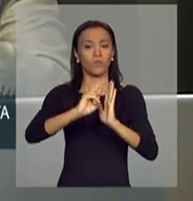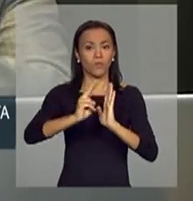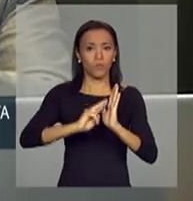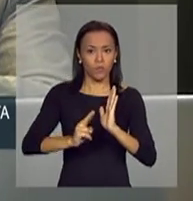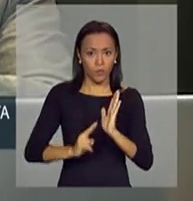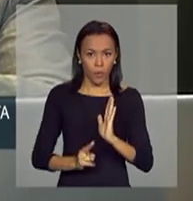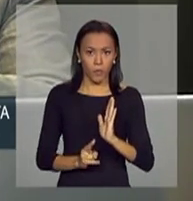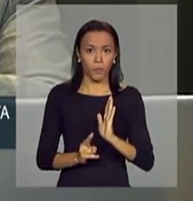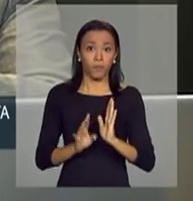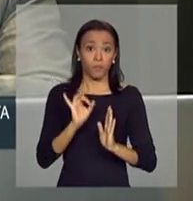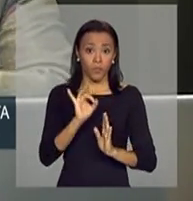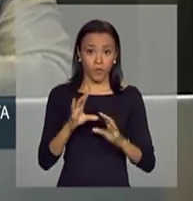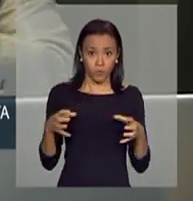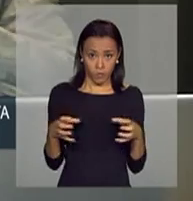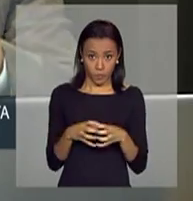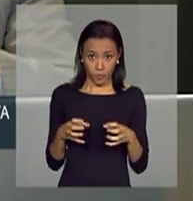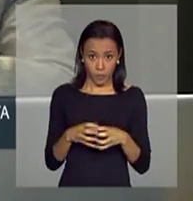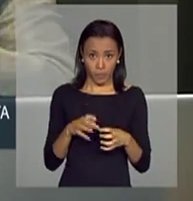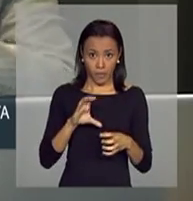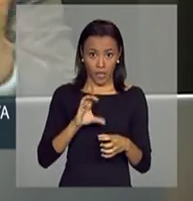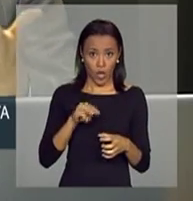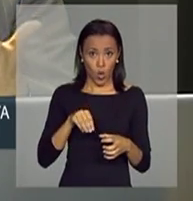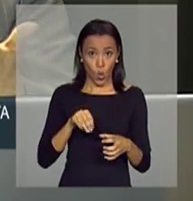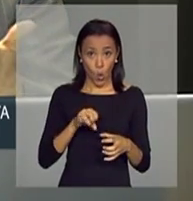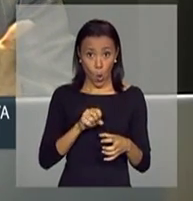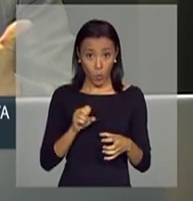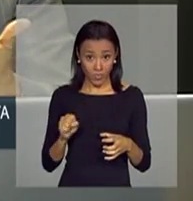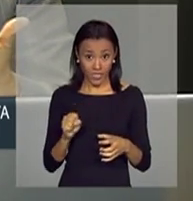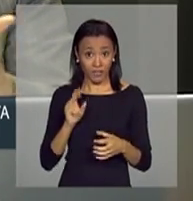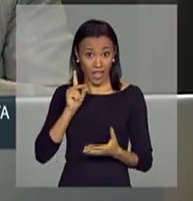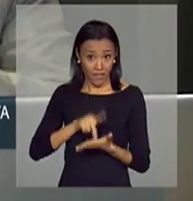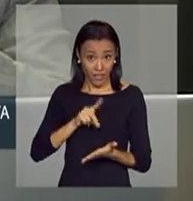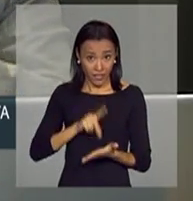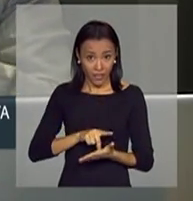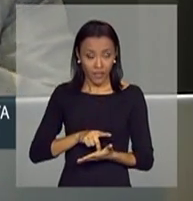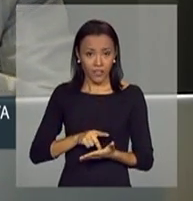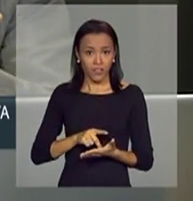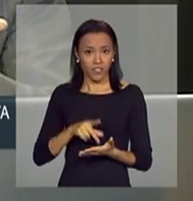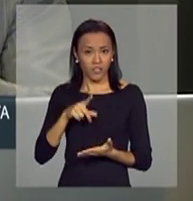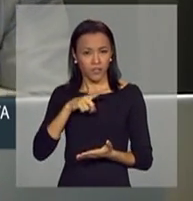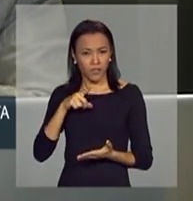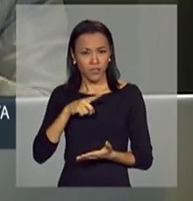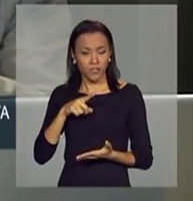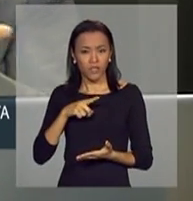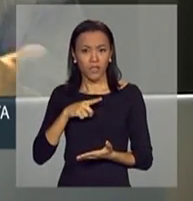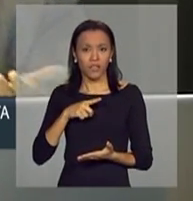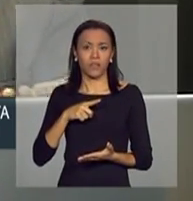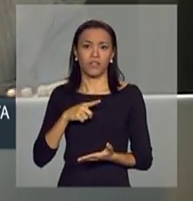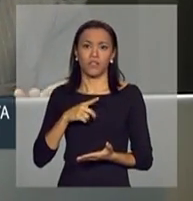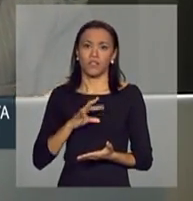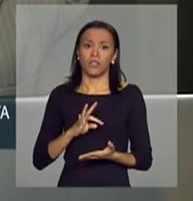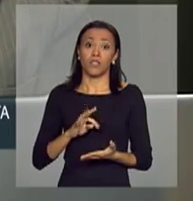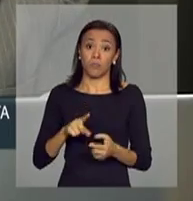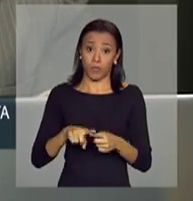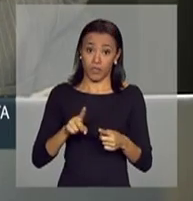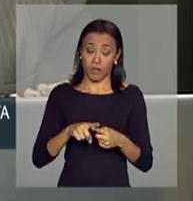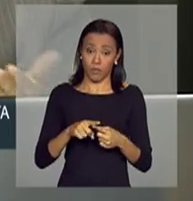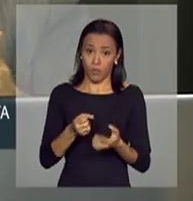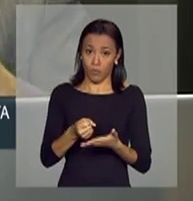por ser una comisión de verdad, no trabaja con todas las garantías de debido proceso que trabaja, por ejemplo, el Ministerio Público